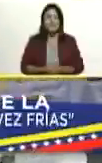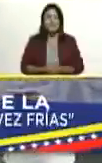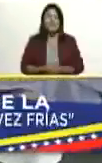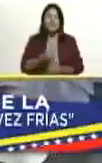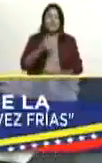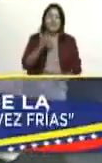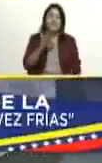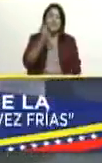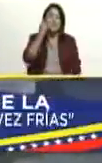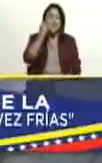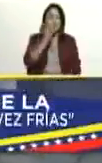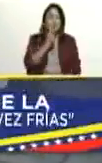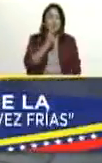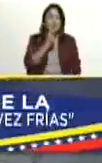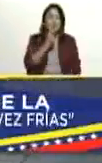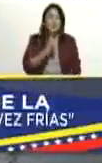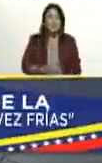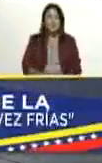Sucre.